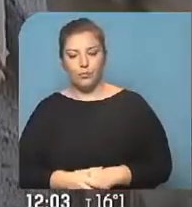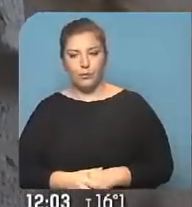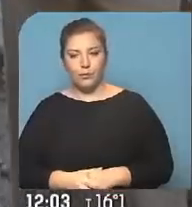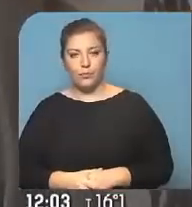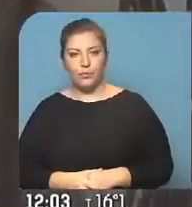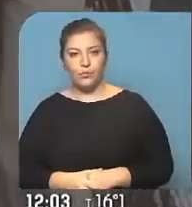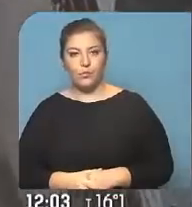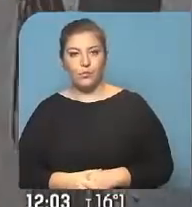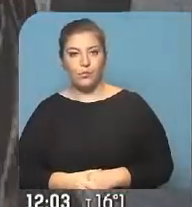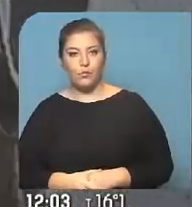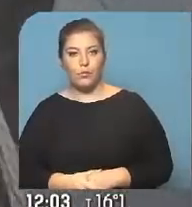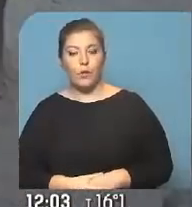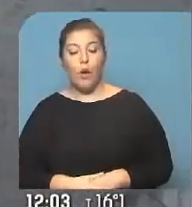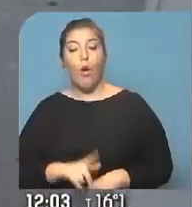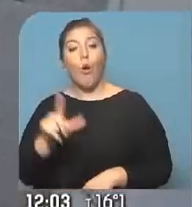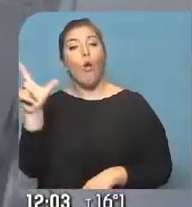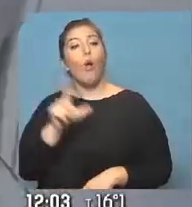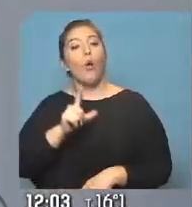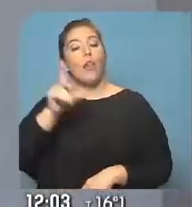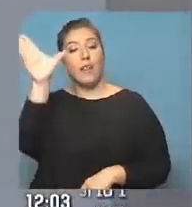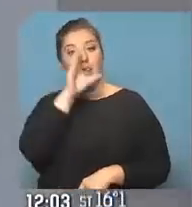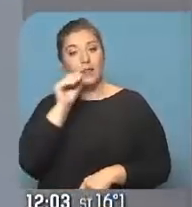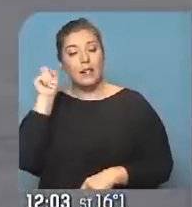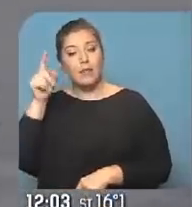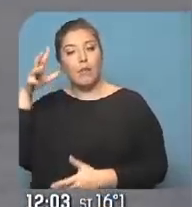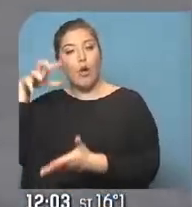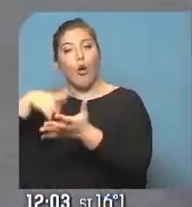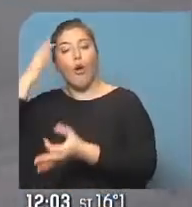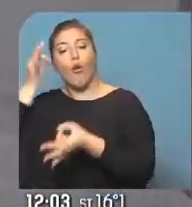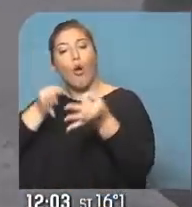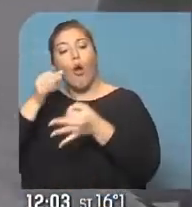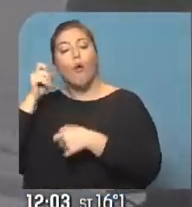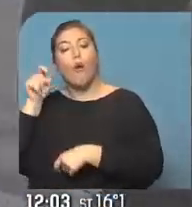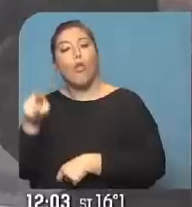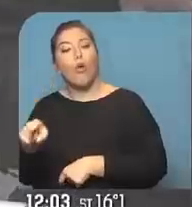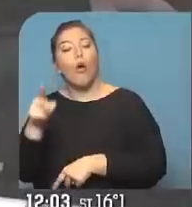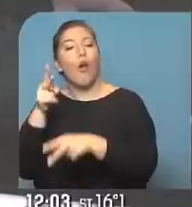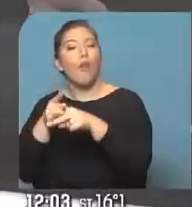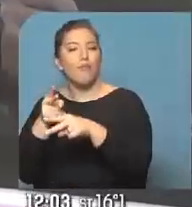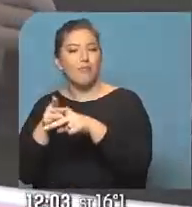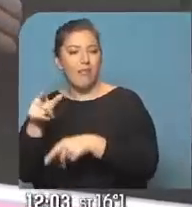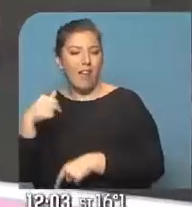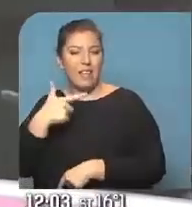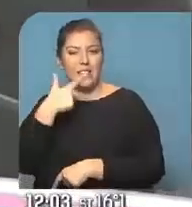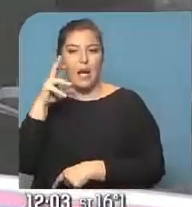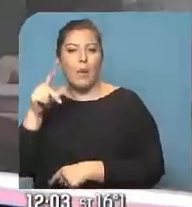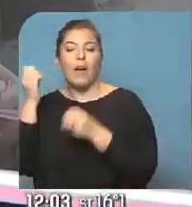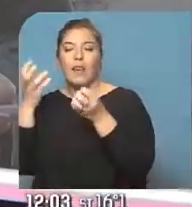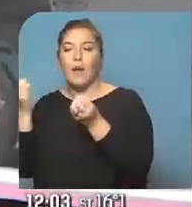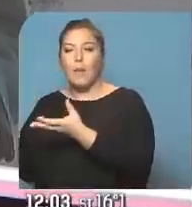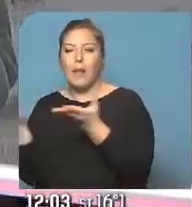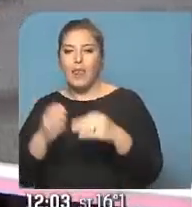Y el lunes de Cristina Fernández de Kirchner en los tribunales de Comodoro Pi. Allí se encuentra Silvia Fernández. Silvia, ¿cómo estás? Bienvenida.